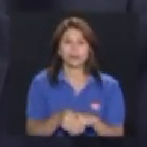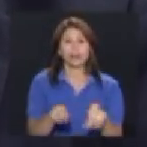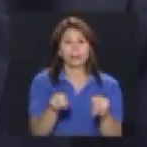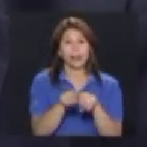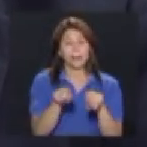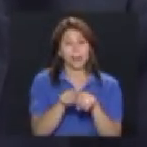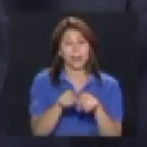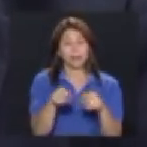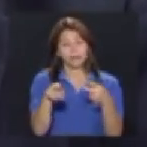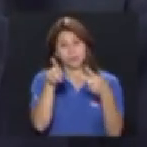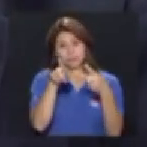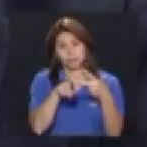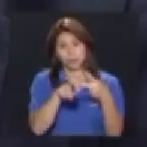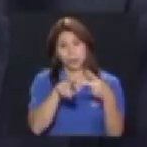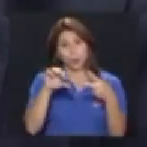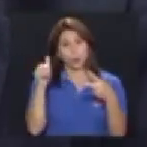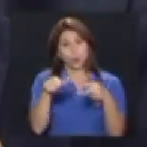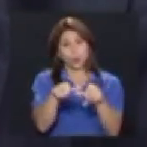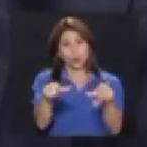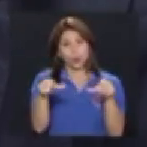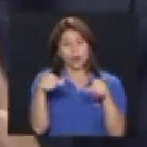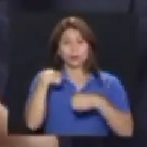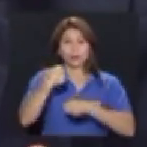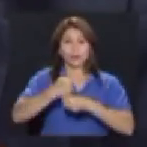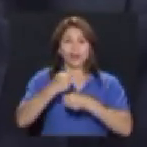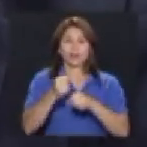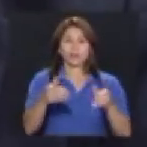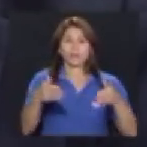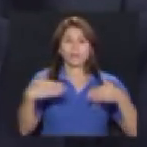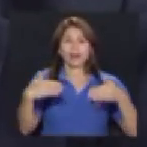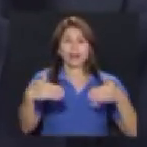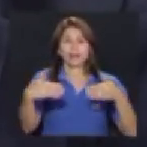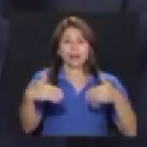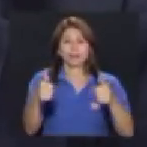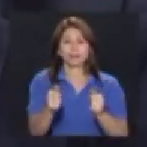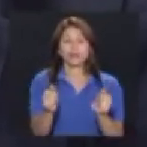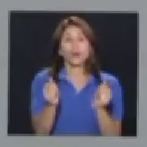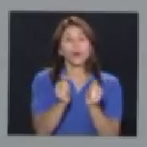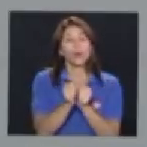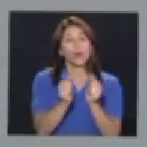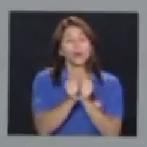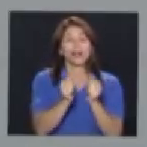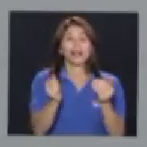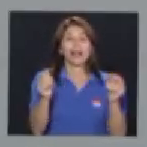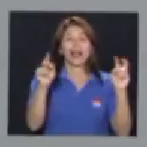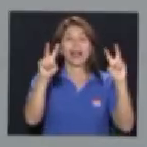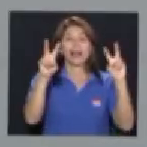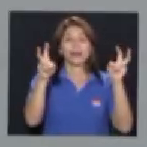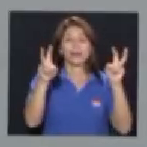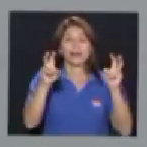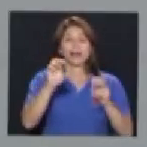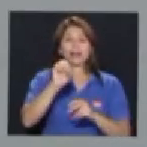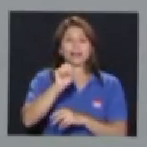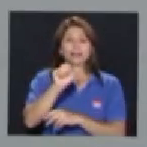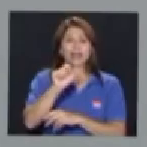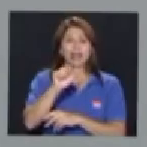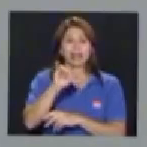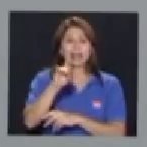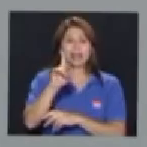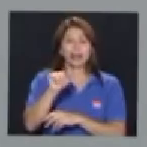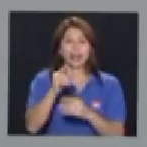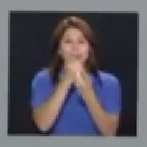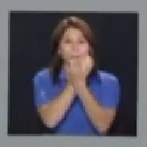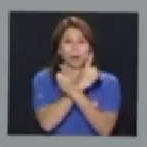estaba trabajando en otro lugar, y era Panamá, con la salida democrática panameña. El restablecimiento después de la